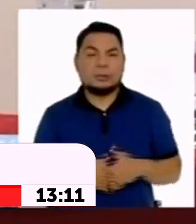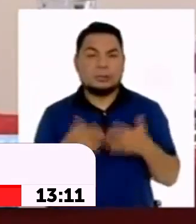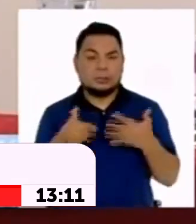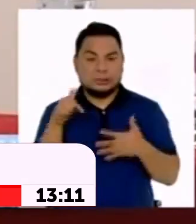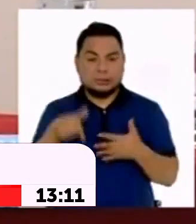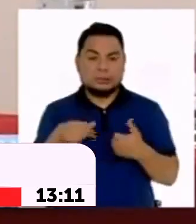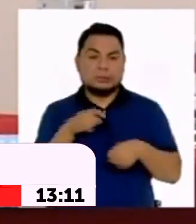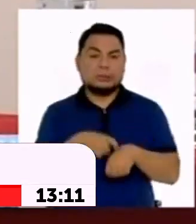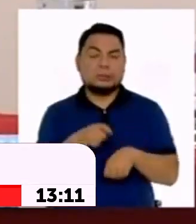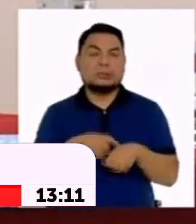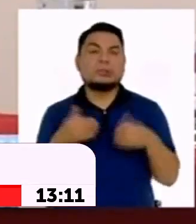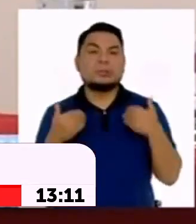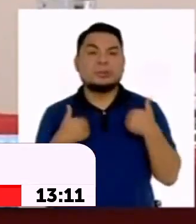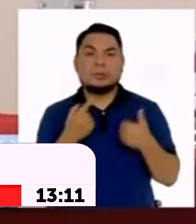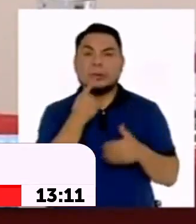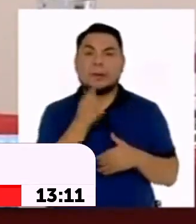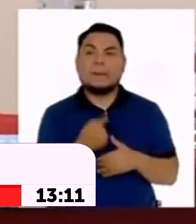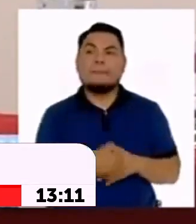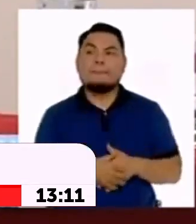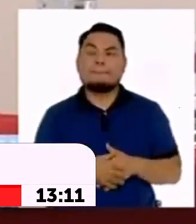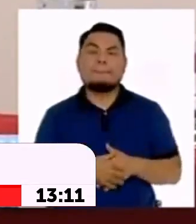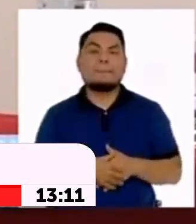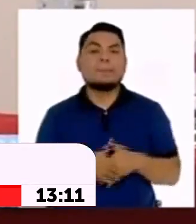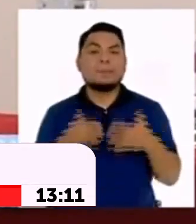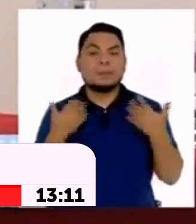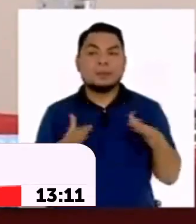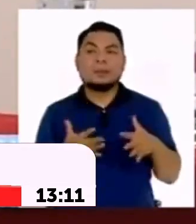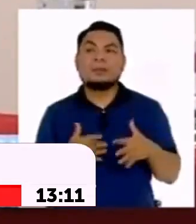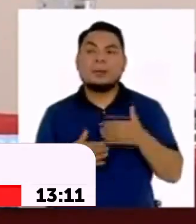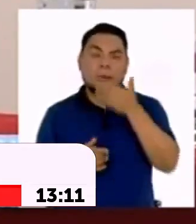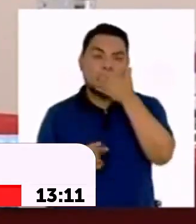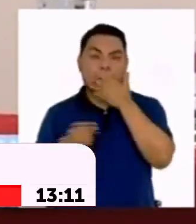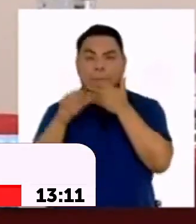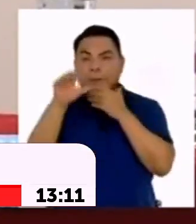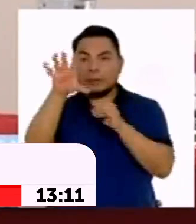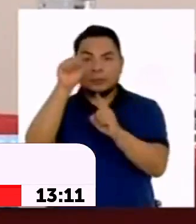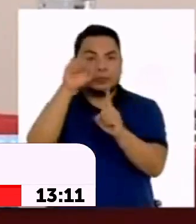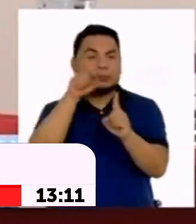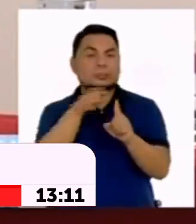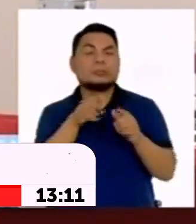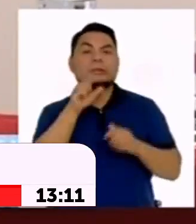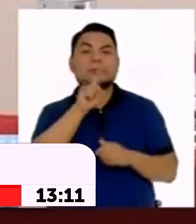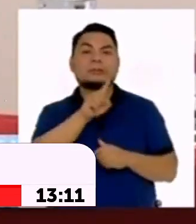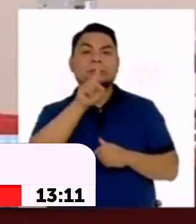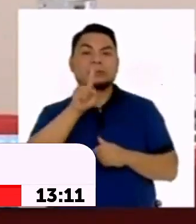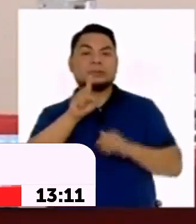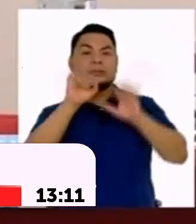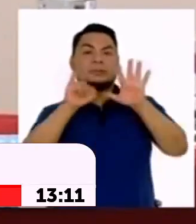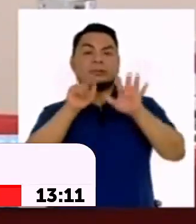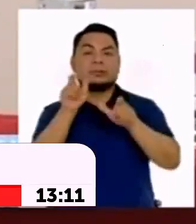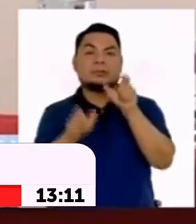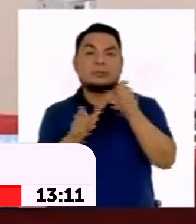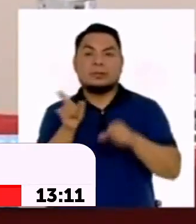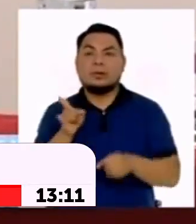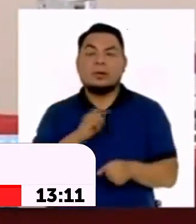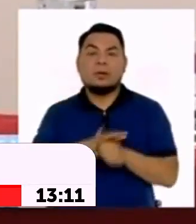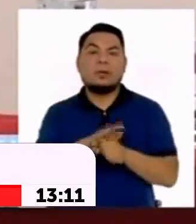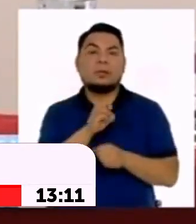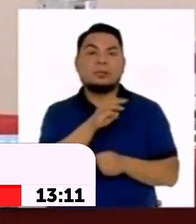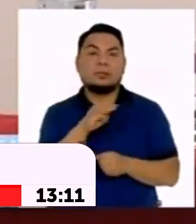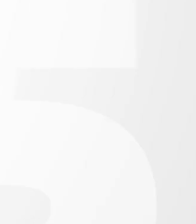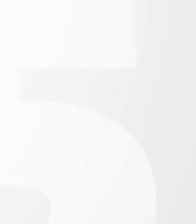En este momento tenemos que señalar que se han identificado 116 casos de la